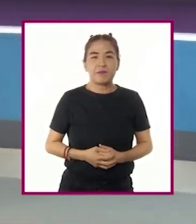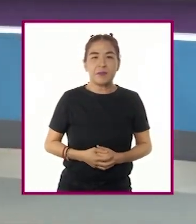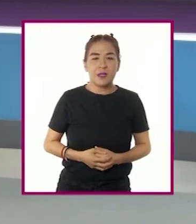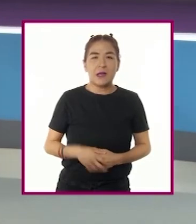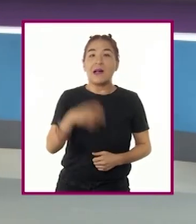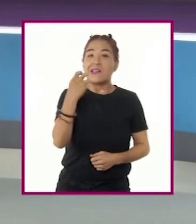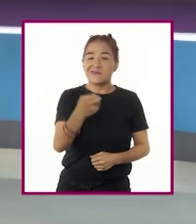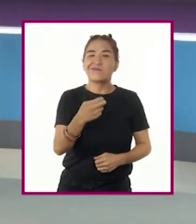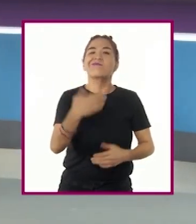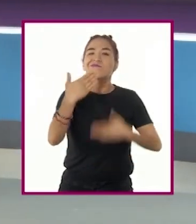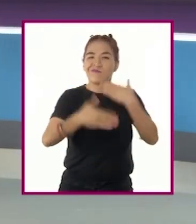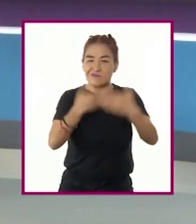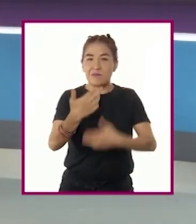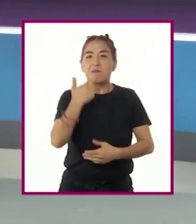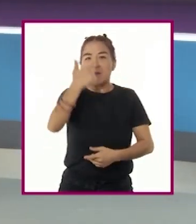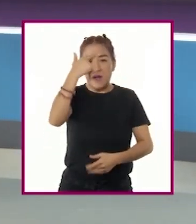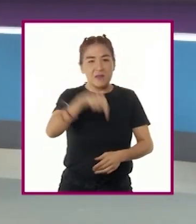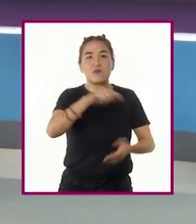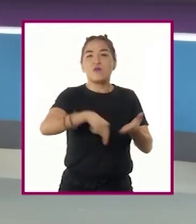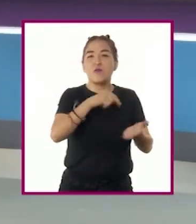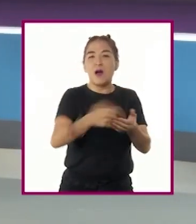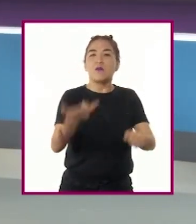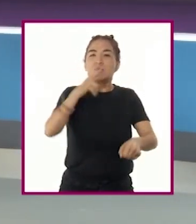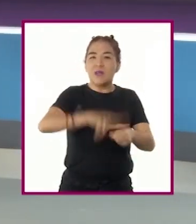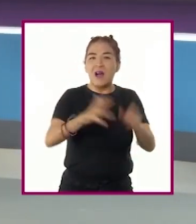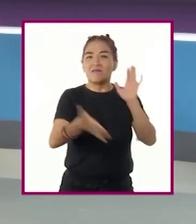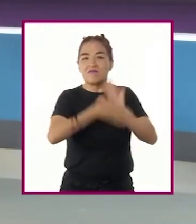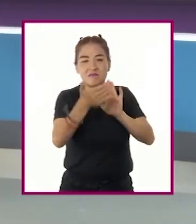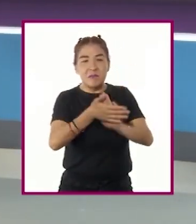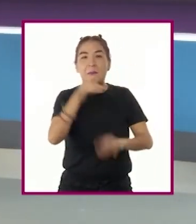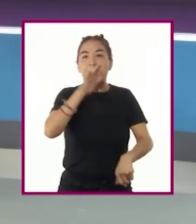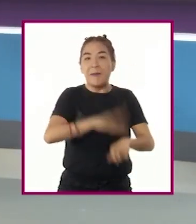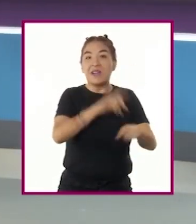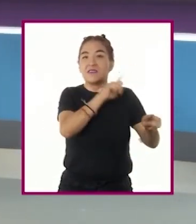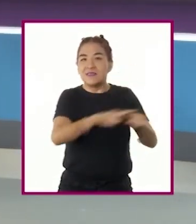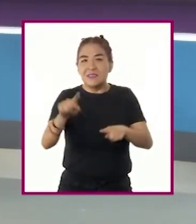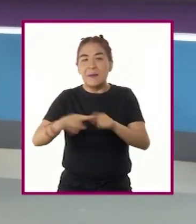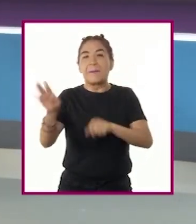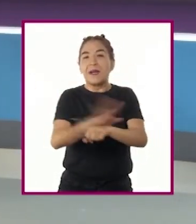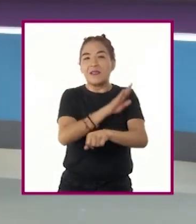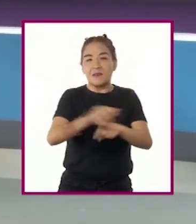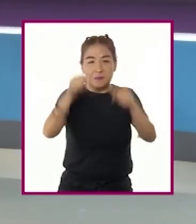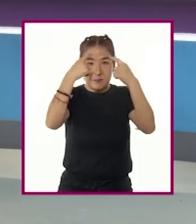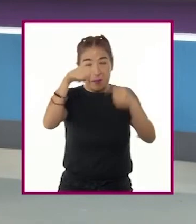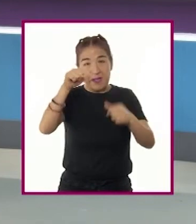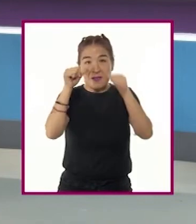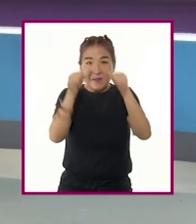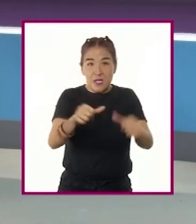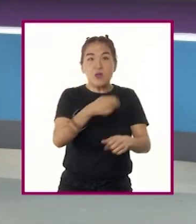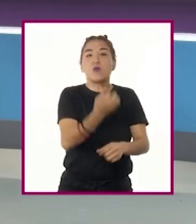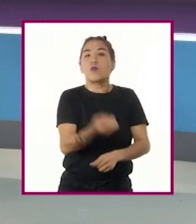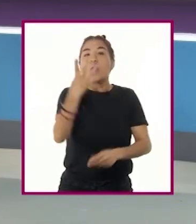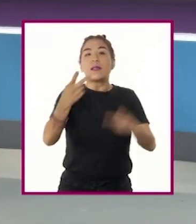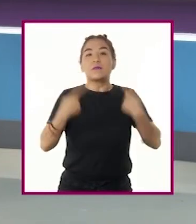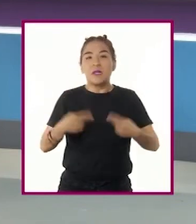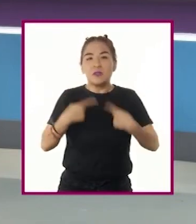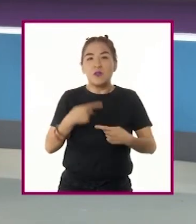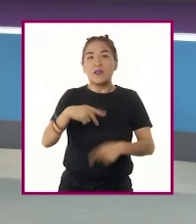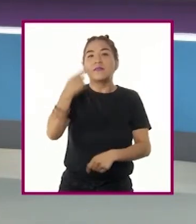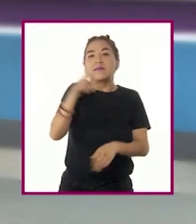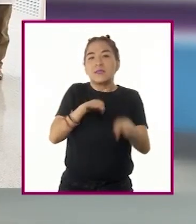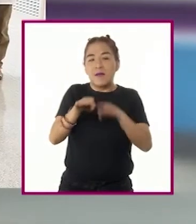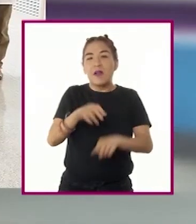preciso mejorar la infraestructura hospitalaria y ampliar la cobertura de beneficiarios y el número de personal médico